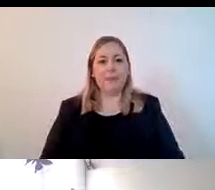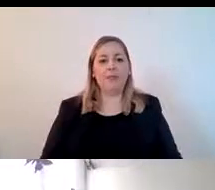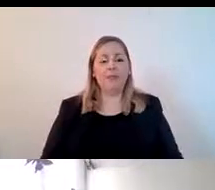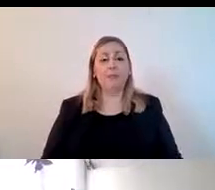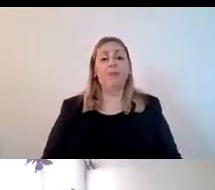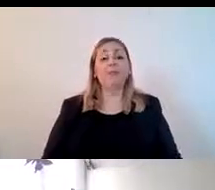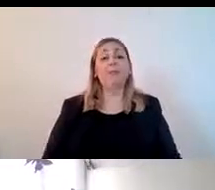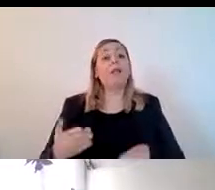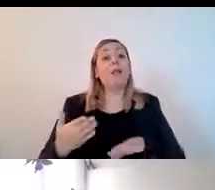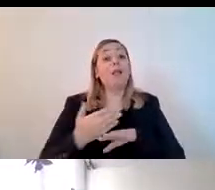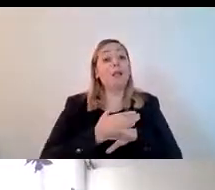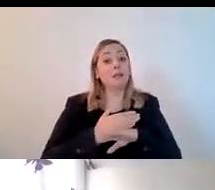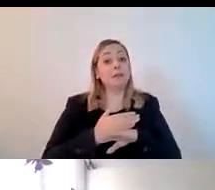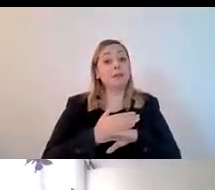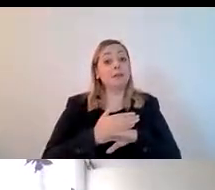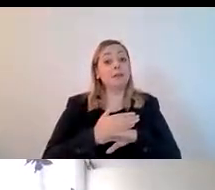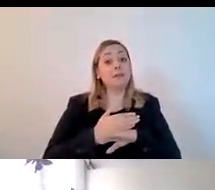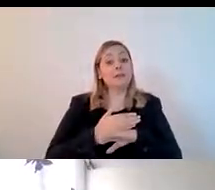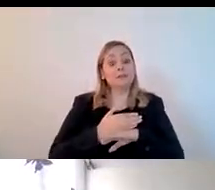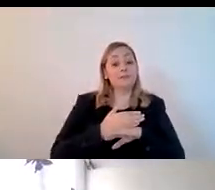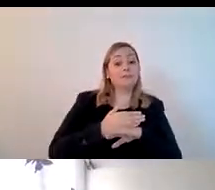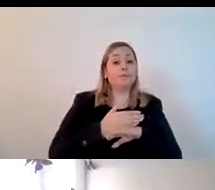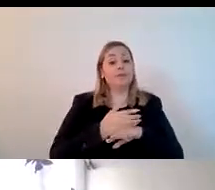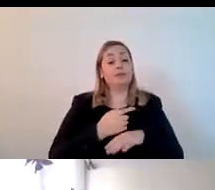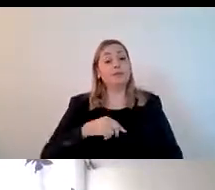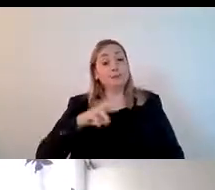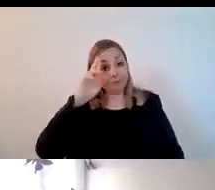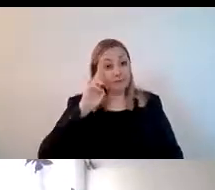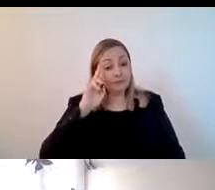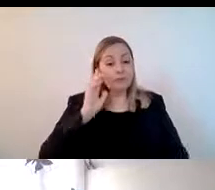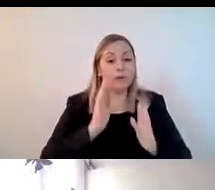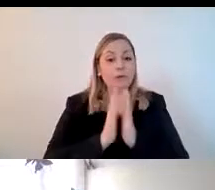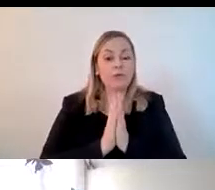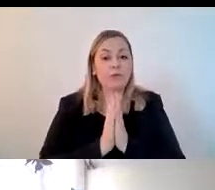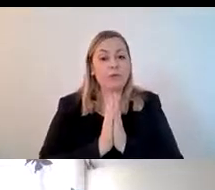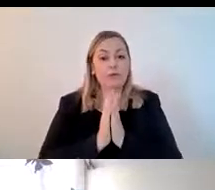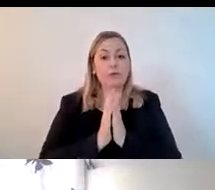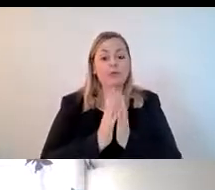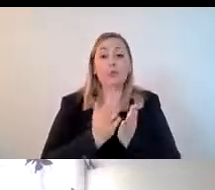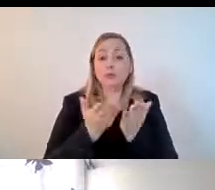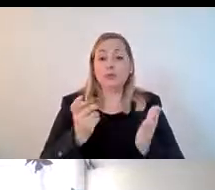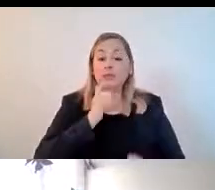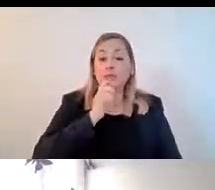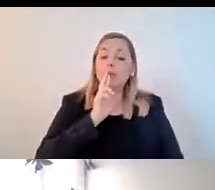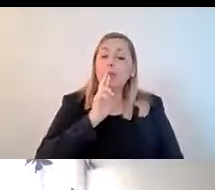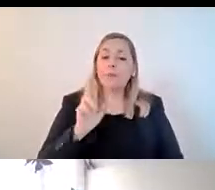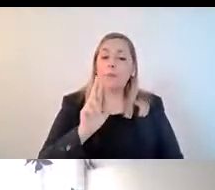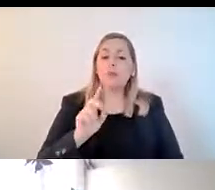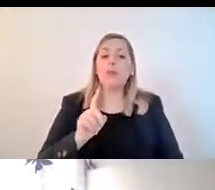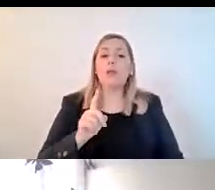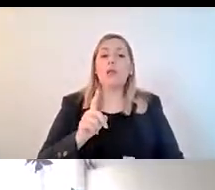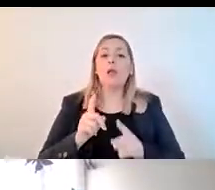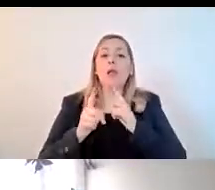Y antes, les recordamos que por favor contesten la encuesta de satisfacción.